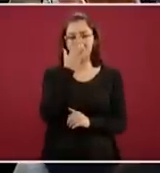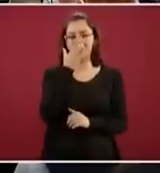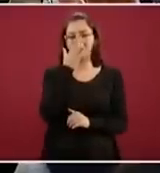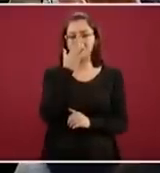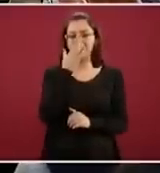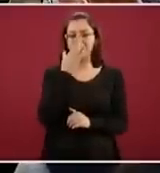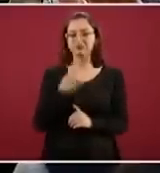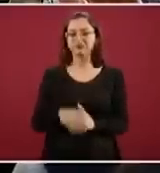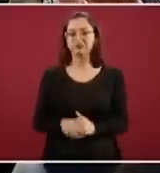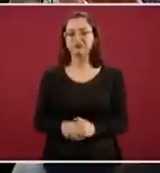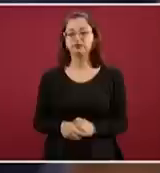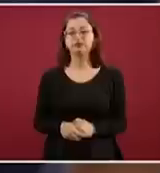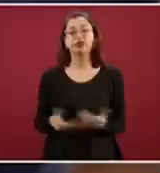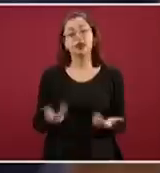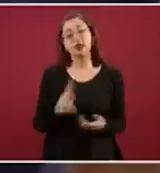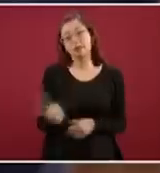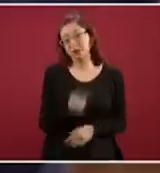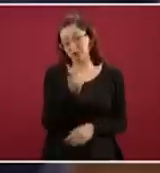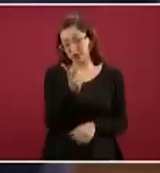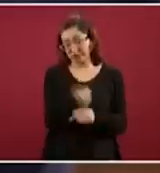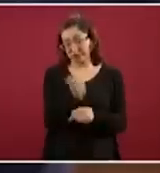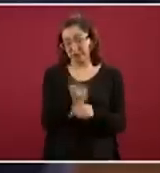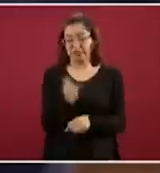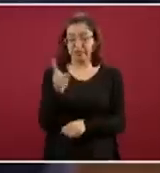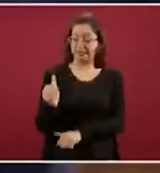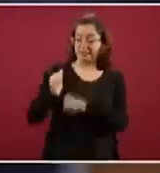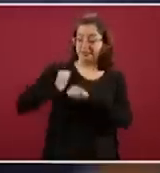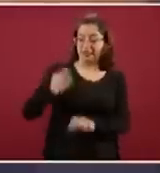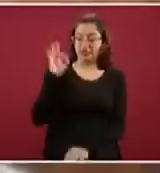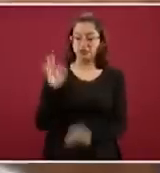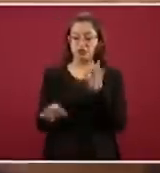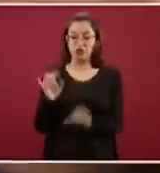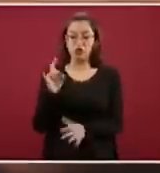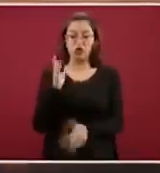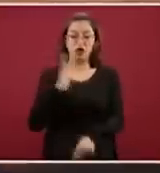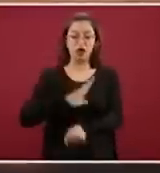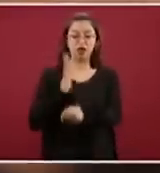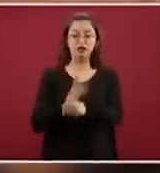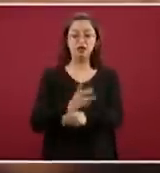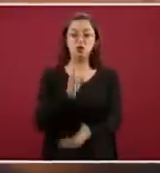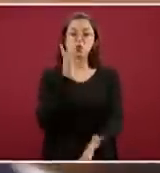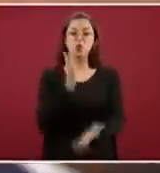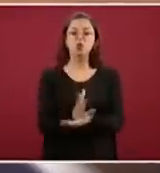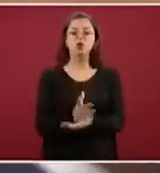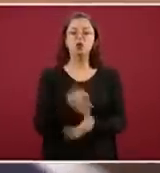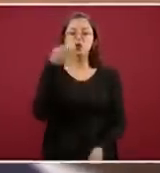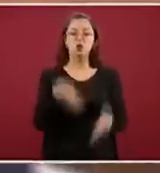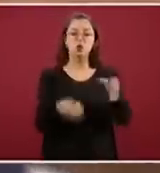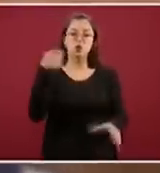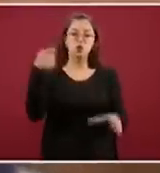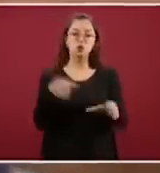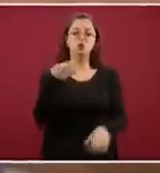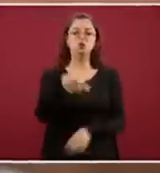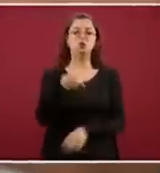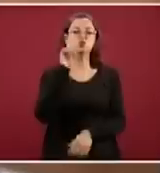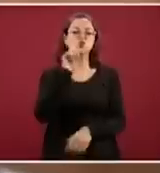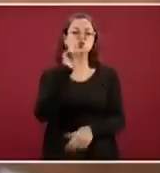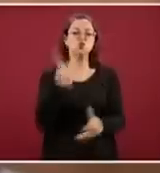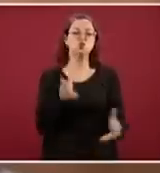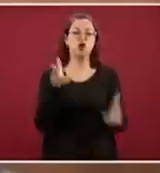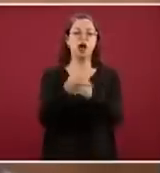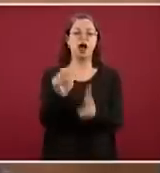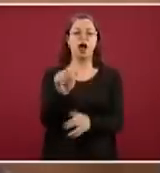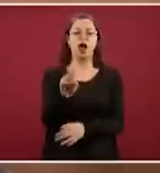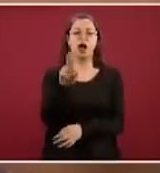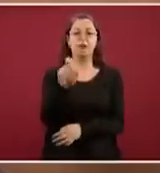Presidente, también preguntarle sobre el hecho de que el Poder Judicial haya sancionado solamente a los jueces involucrados en el caso del asesinato de